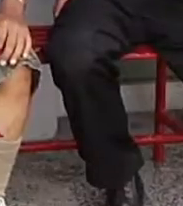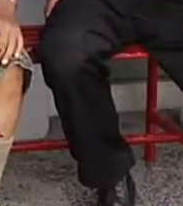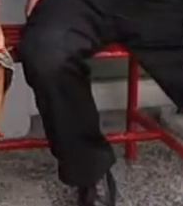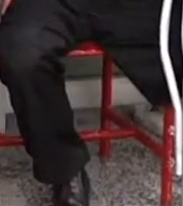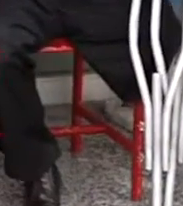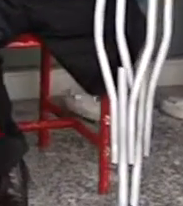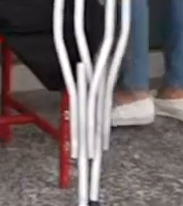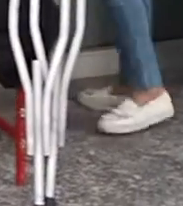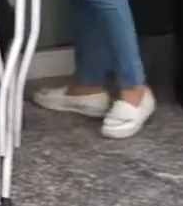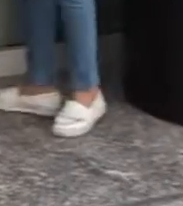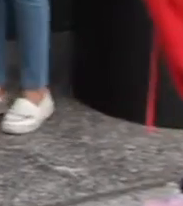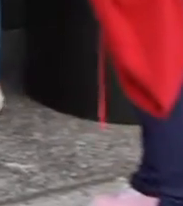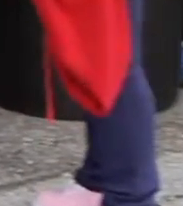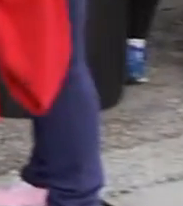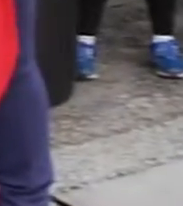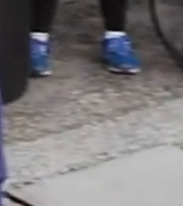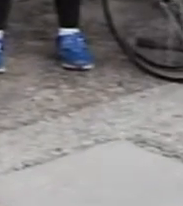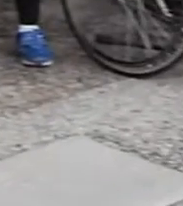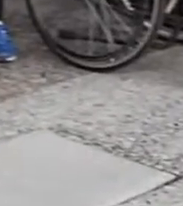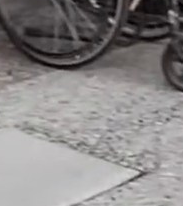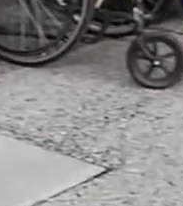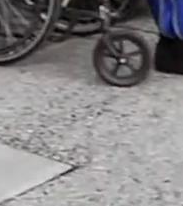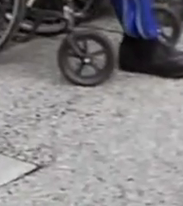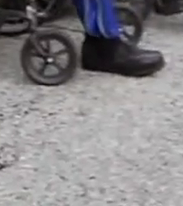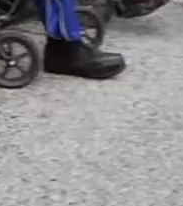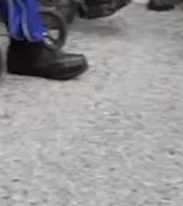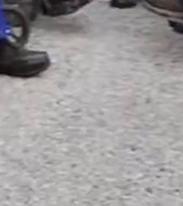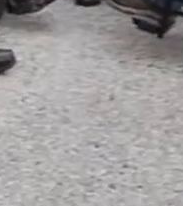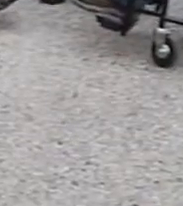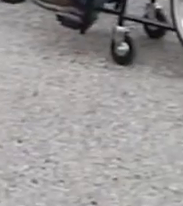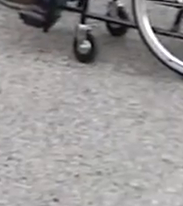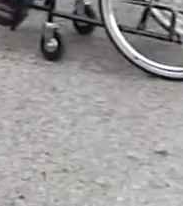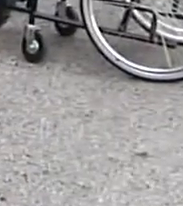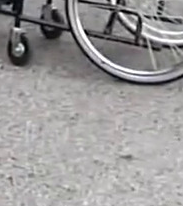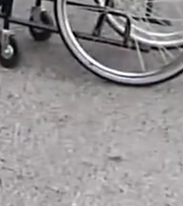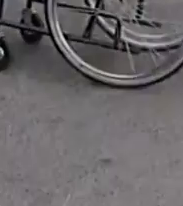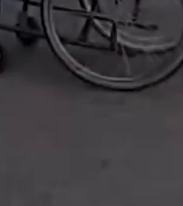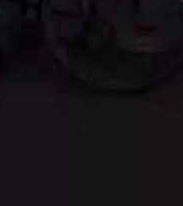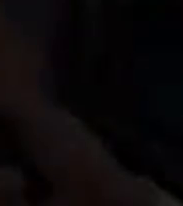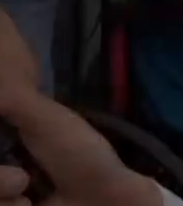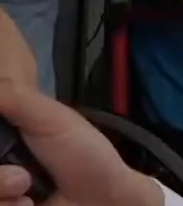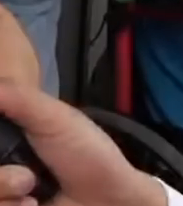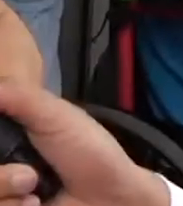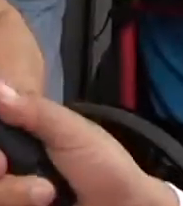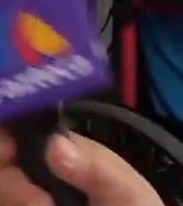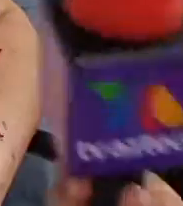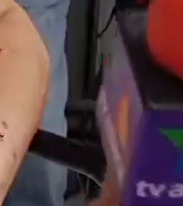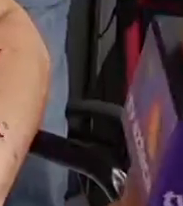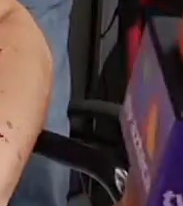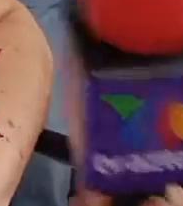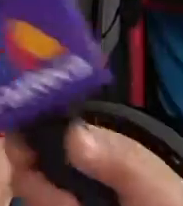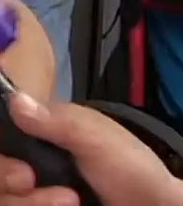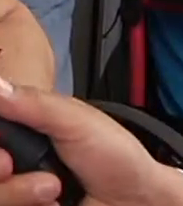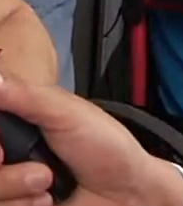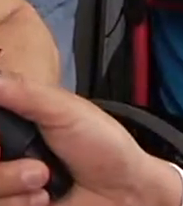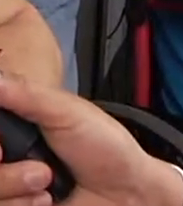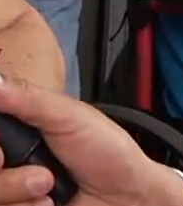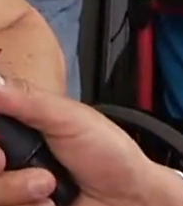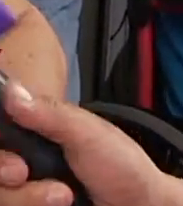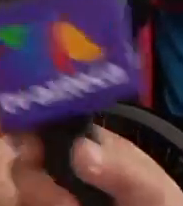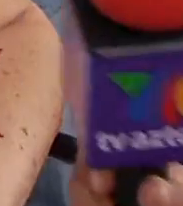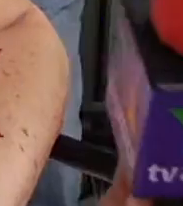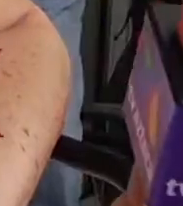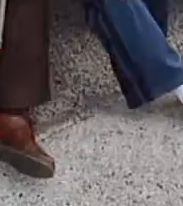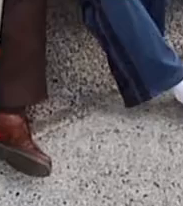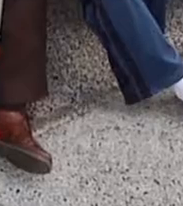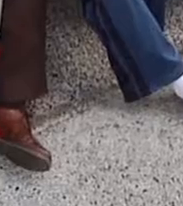el doctor que tenía que amputarlo. Me cortaron el pie por circulación. Falta de circulación. Falta de